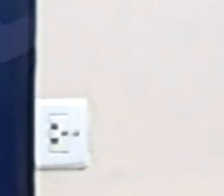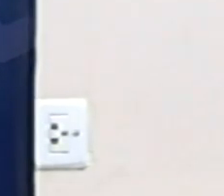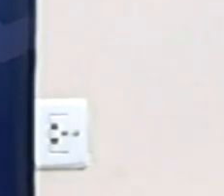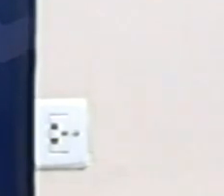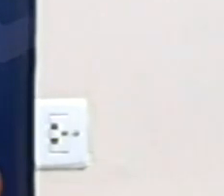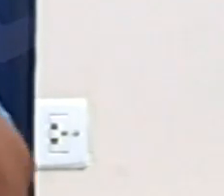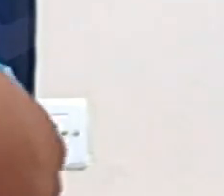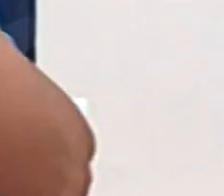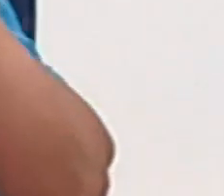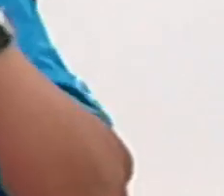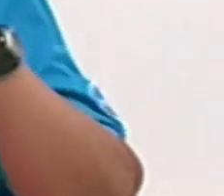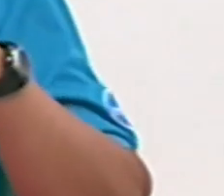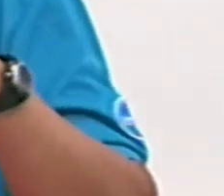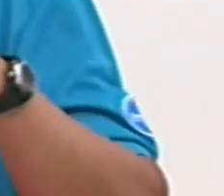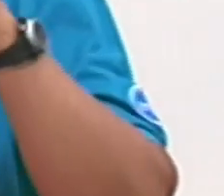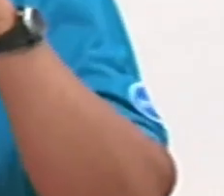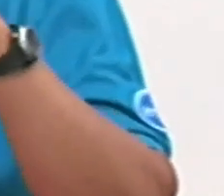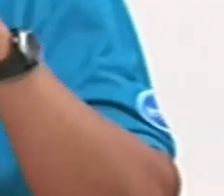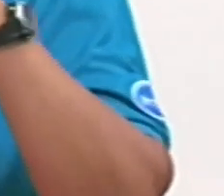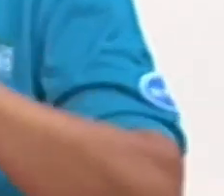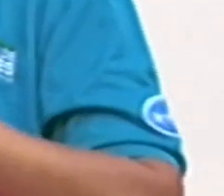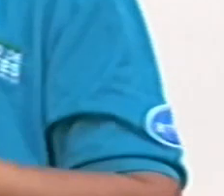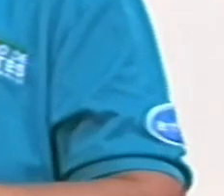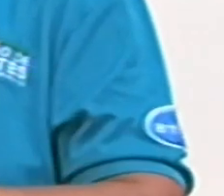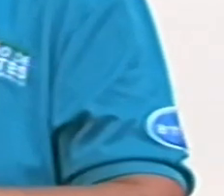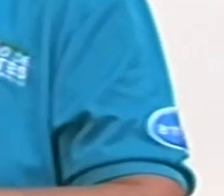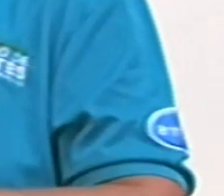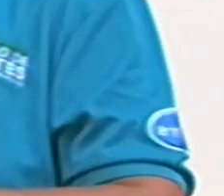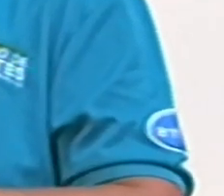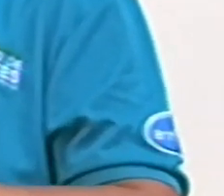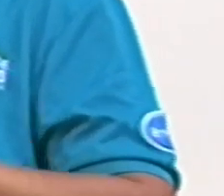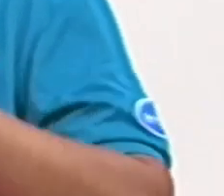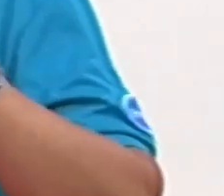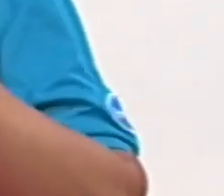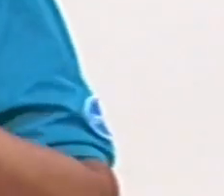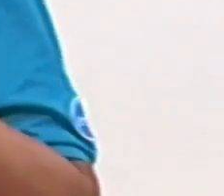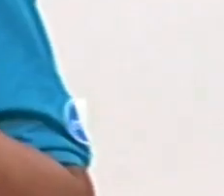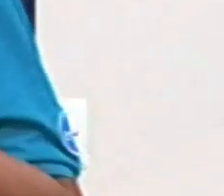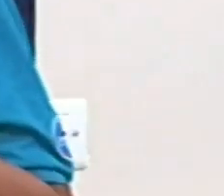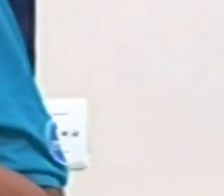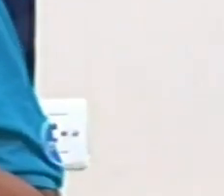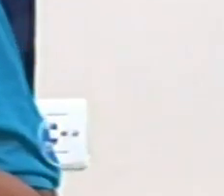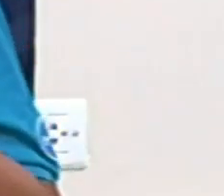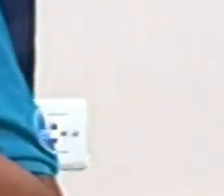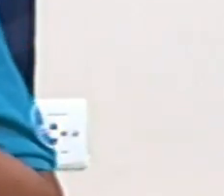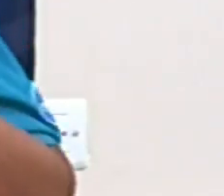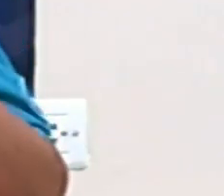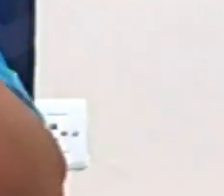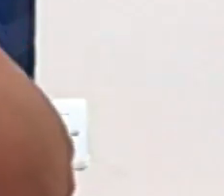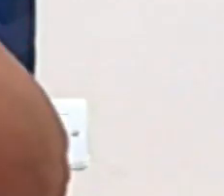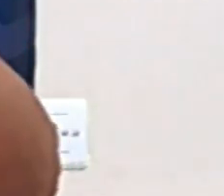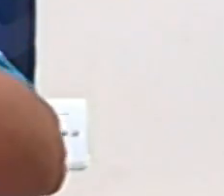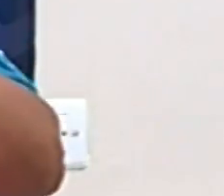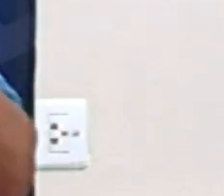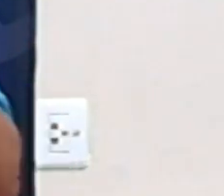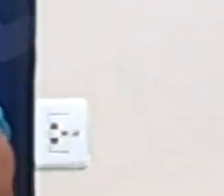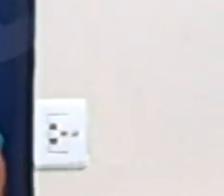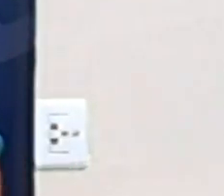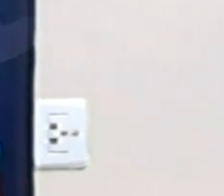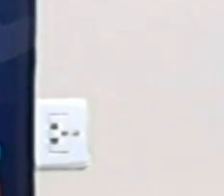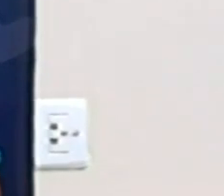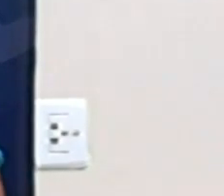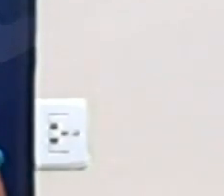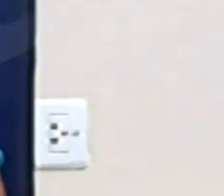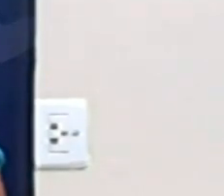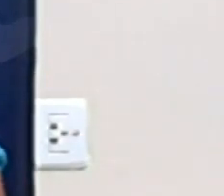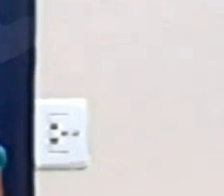los profesores se constituye en líder y organizador de sus eventos. Entonces necesitamos, ¿sí?, que tengan algunos